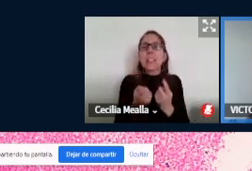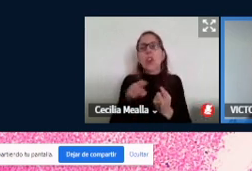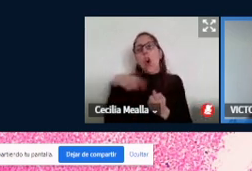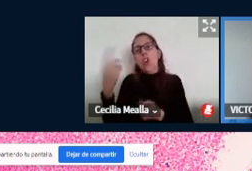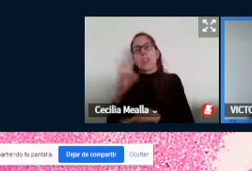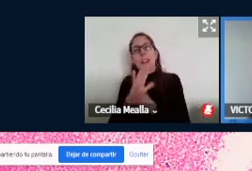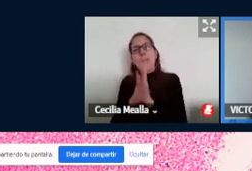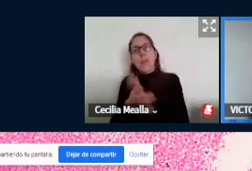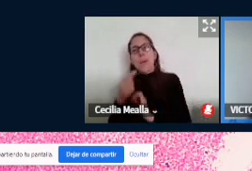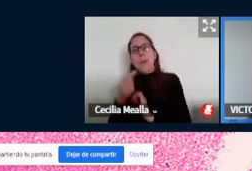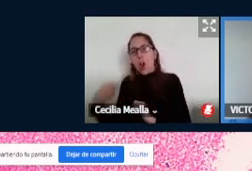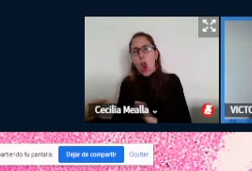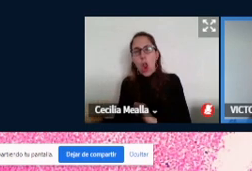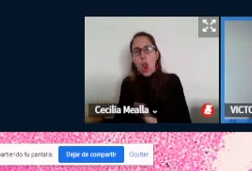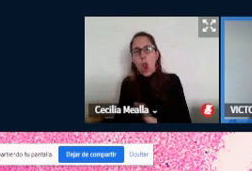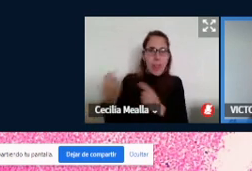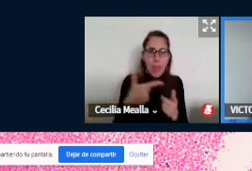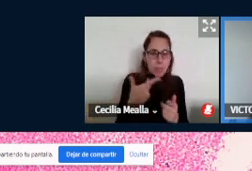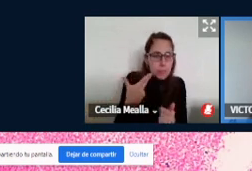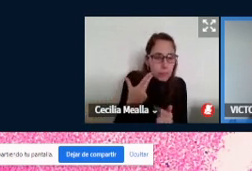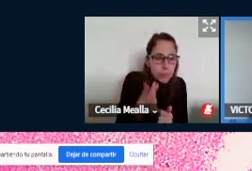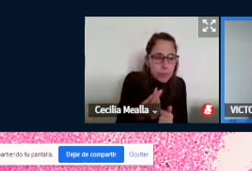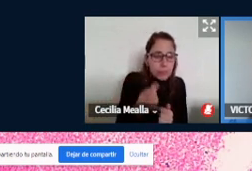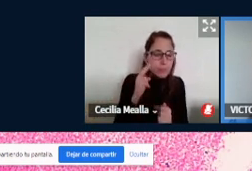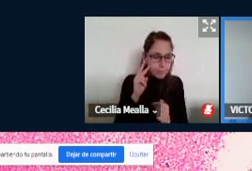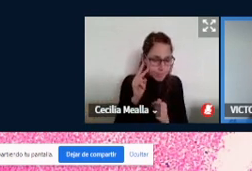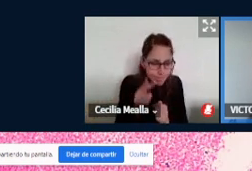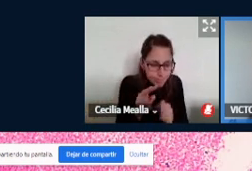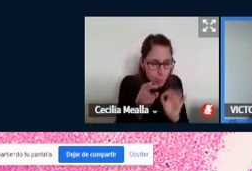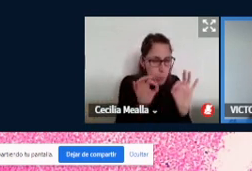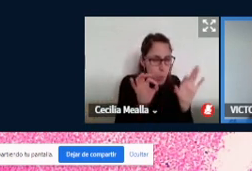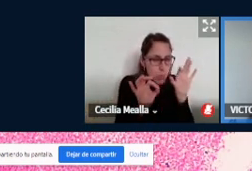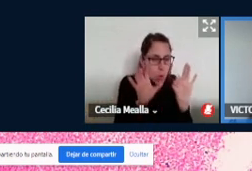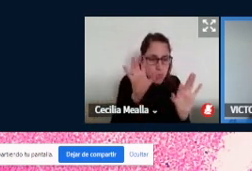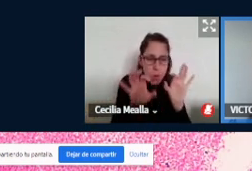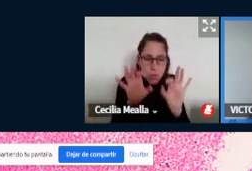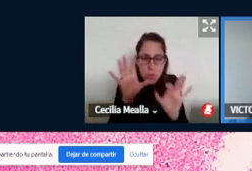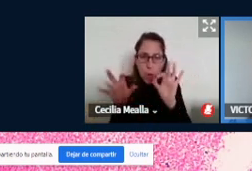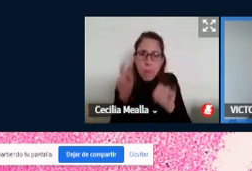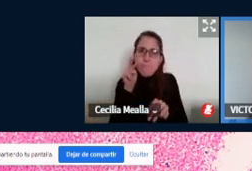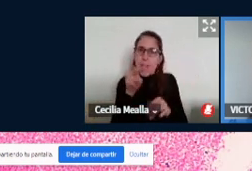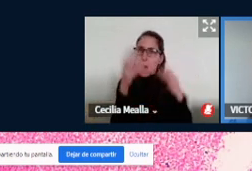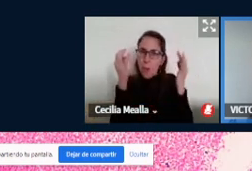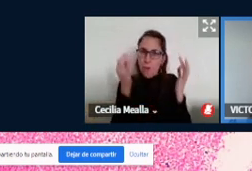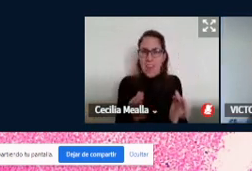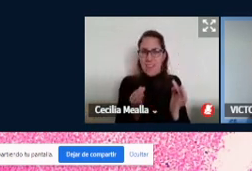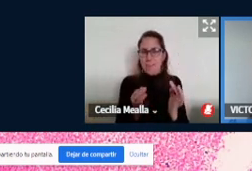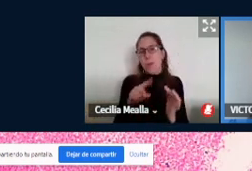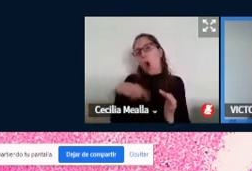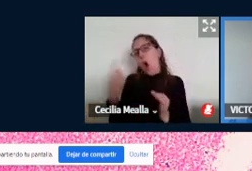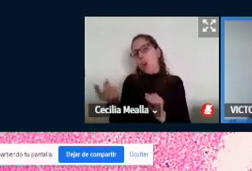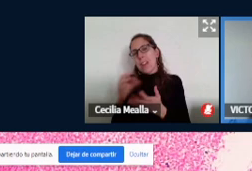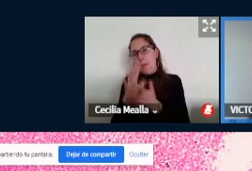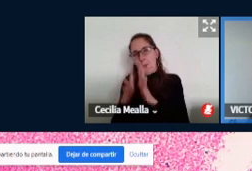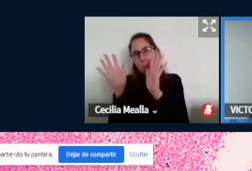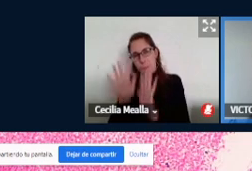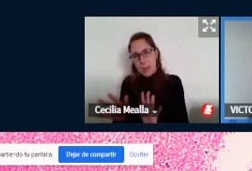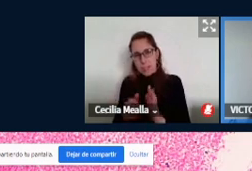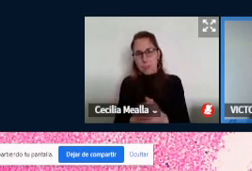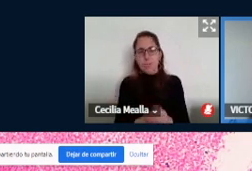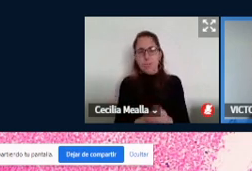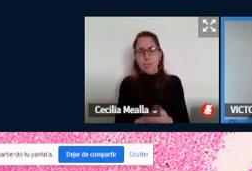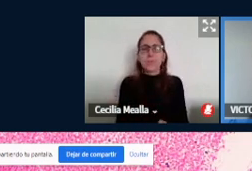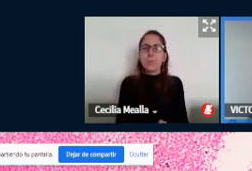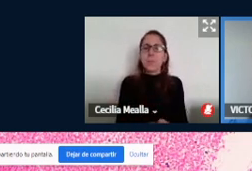que se llama orceína, que va a marcar bien perfecto a las fibras elásticas. Acá también las